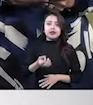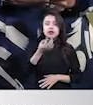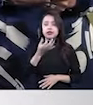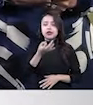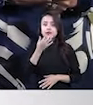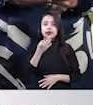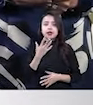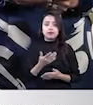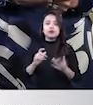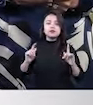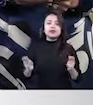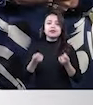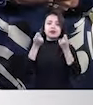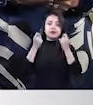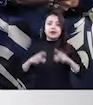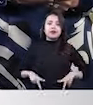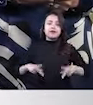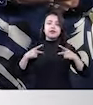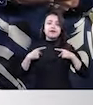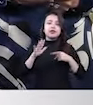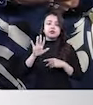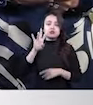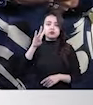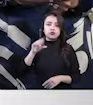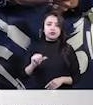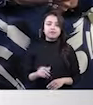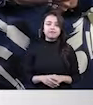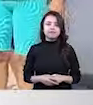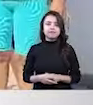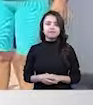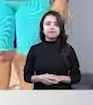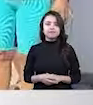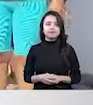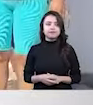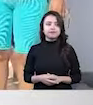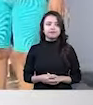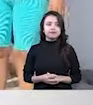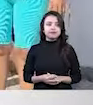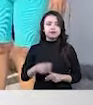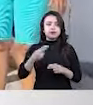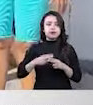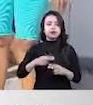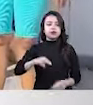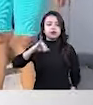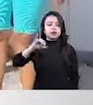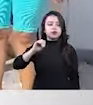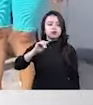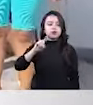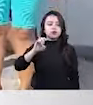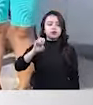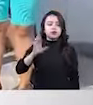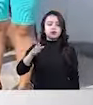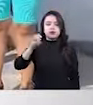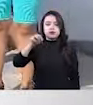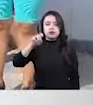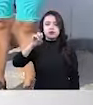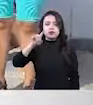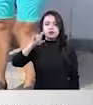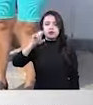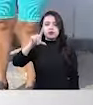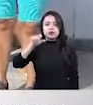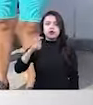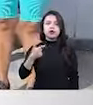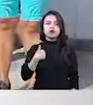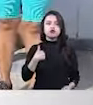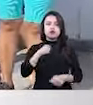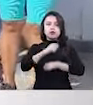para salvar la vida de su esposa, ¿verdad? ¿La Días, tenemos o no? mi nombre es José Manuel Rodríguez. En estos momentos me encuentro en las